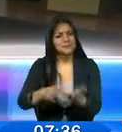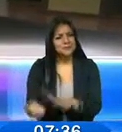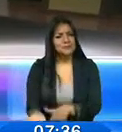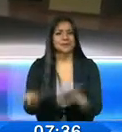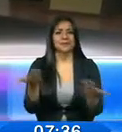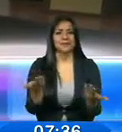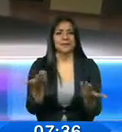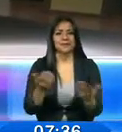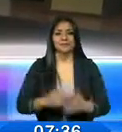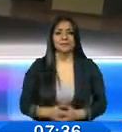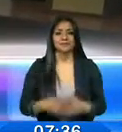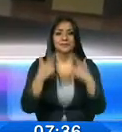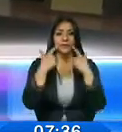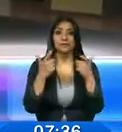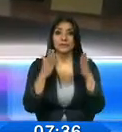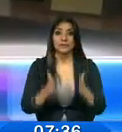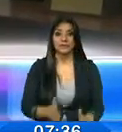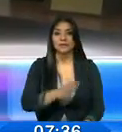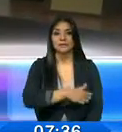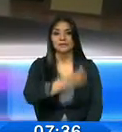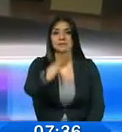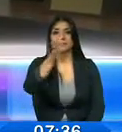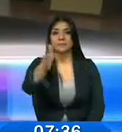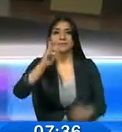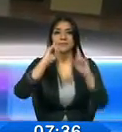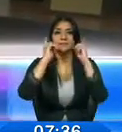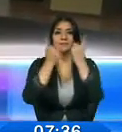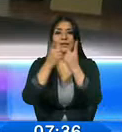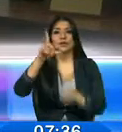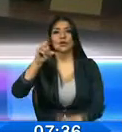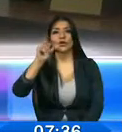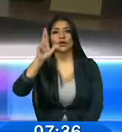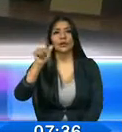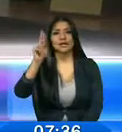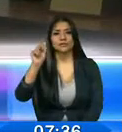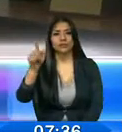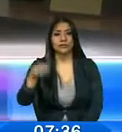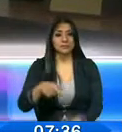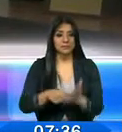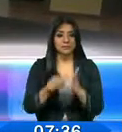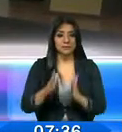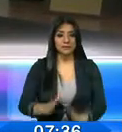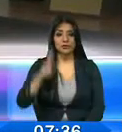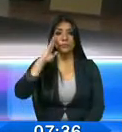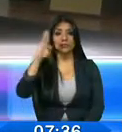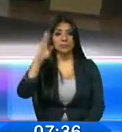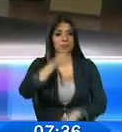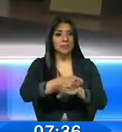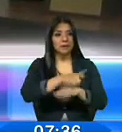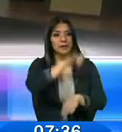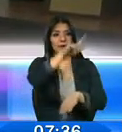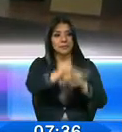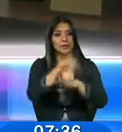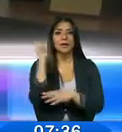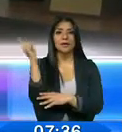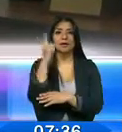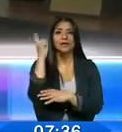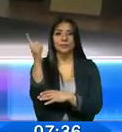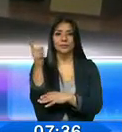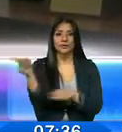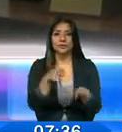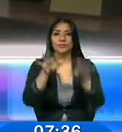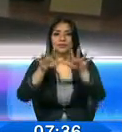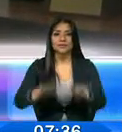Un fiscal se moviliza hacia San Lorenzo, el Ministerio del Interior dispone de un avión y de un helicóptero, la Secretaría